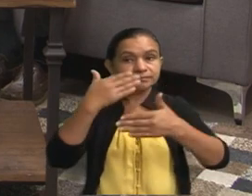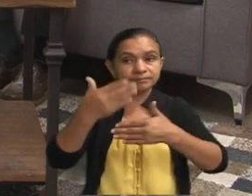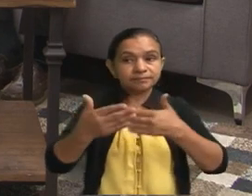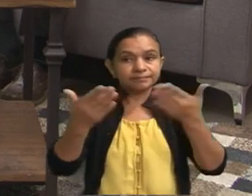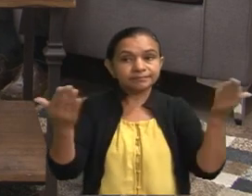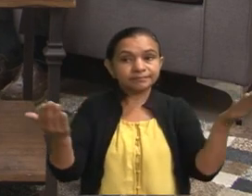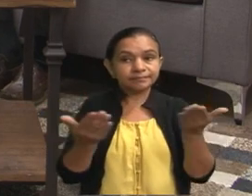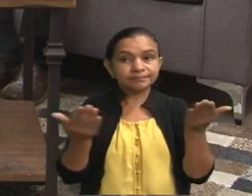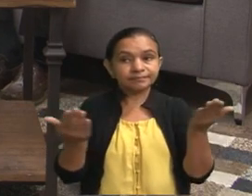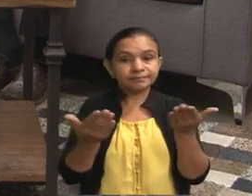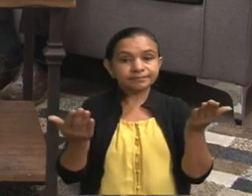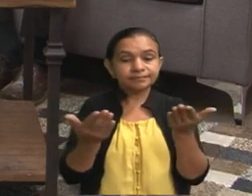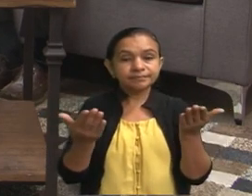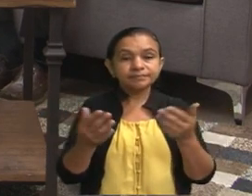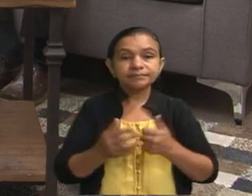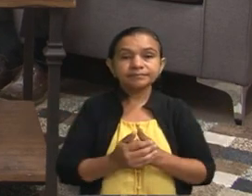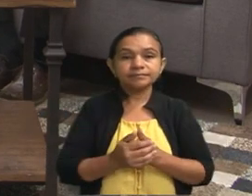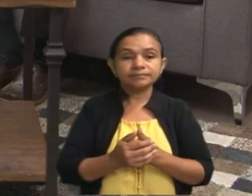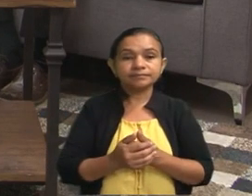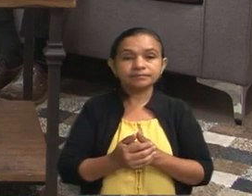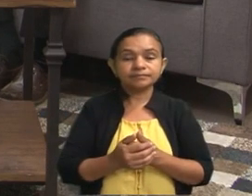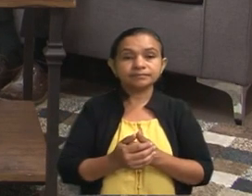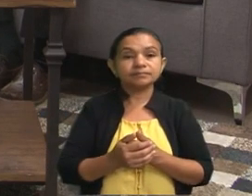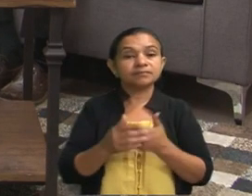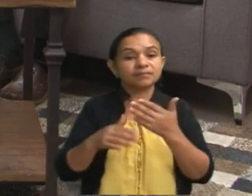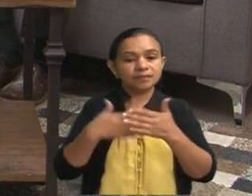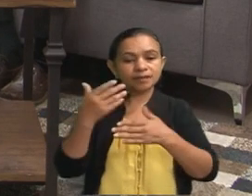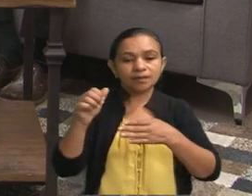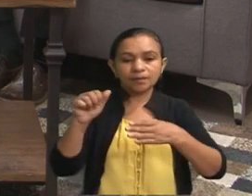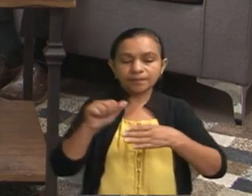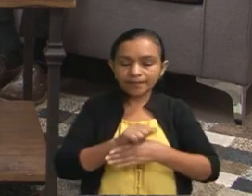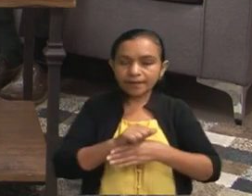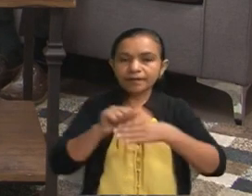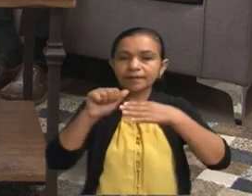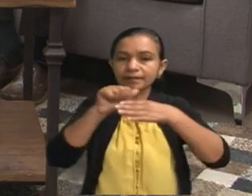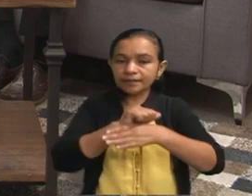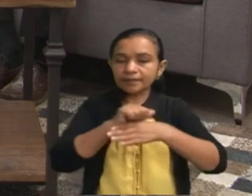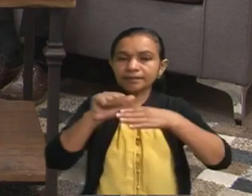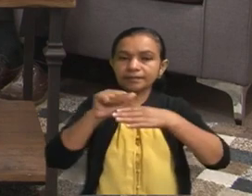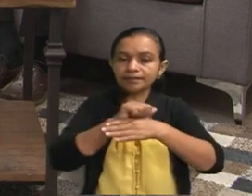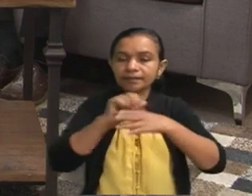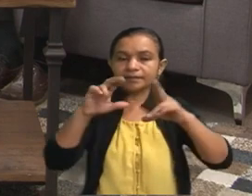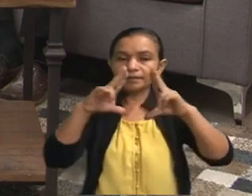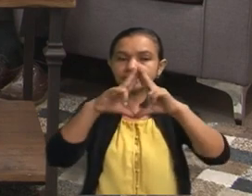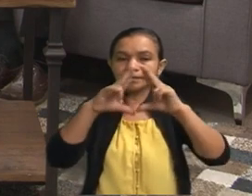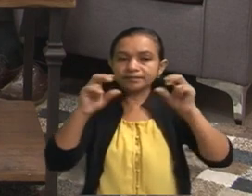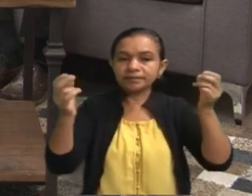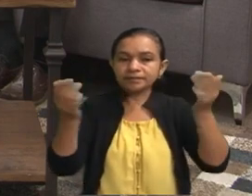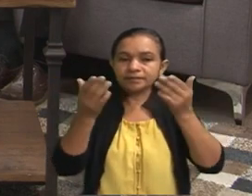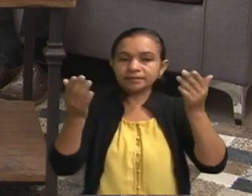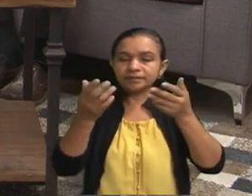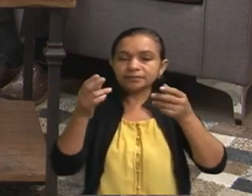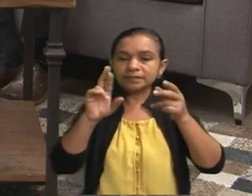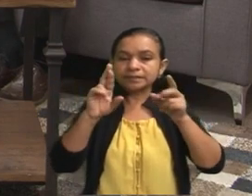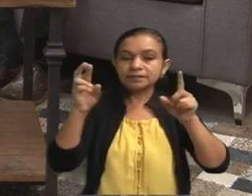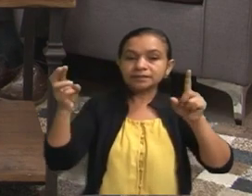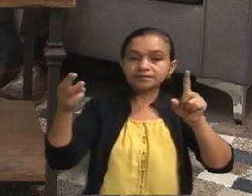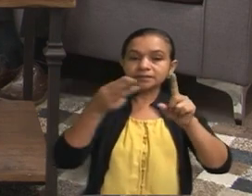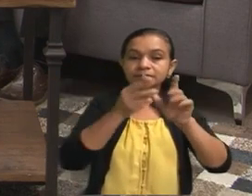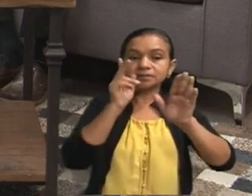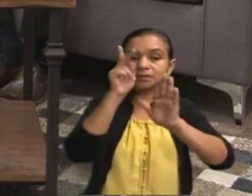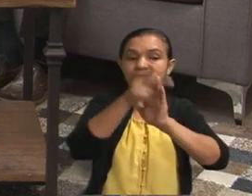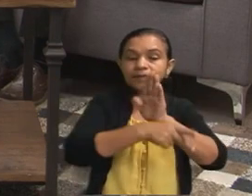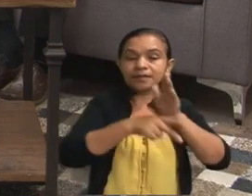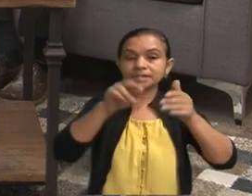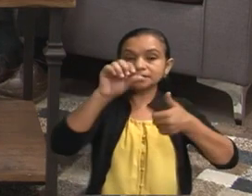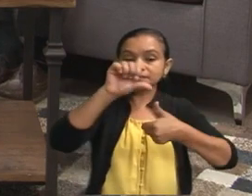menos traumática después de tanto ejercicio en el territorio nacional, cómo va a funcionar ese nivel operativo en la región. Y